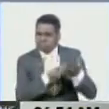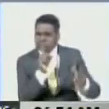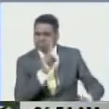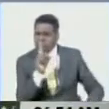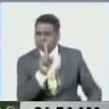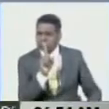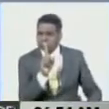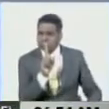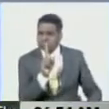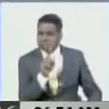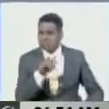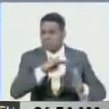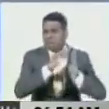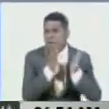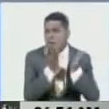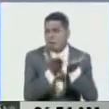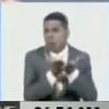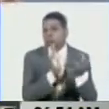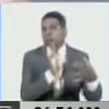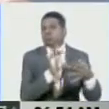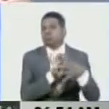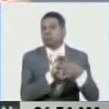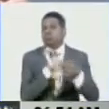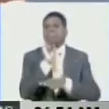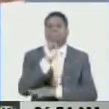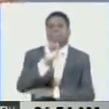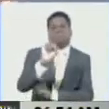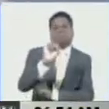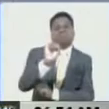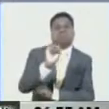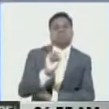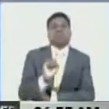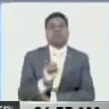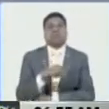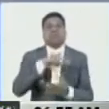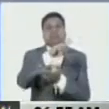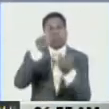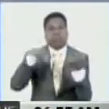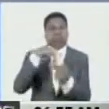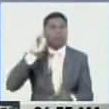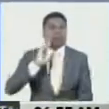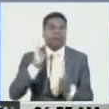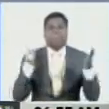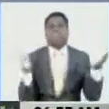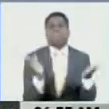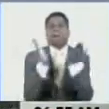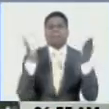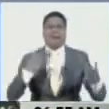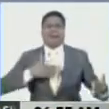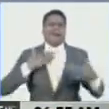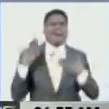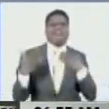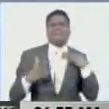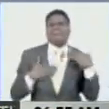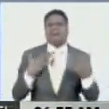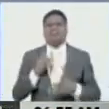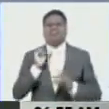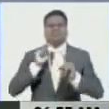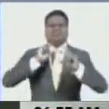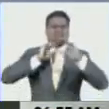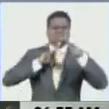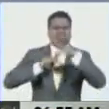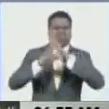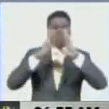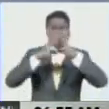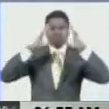se unen a nivel planetario para contrarrestar, pero la revolución bolivariana ha generado un entusiasmo, ha proyectado de tal